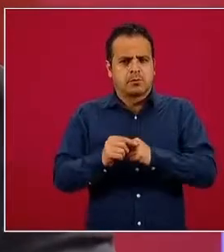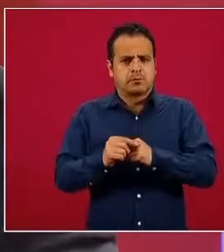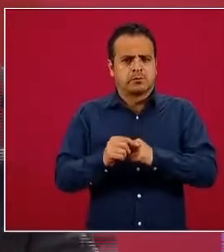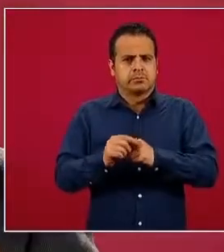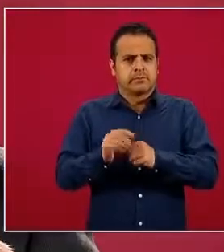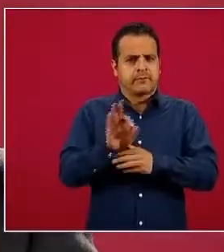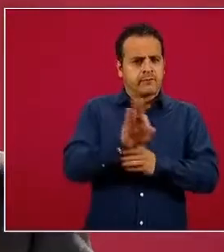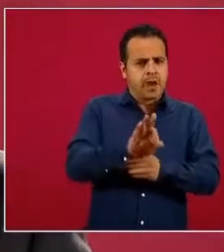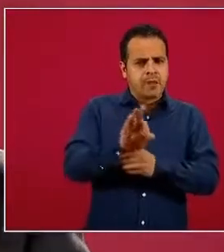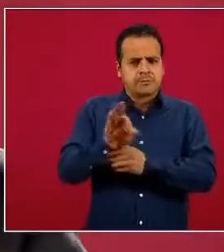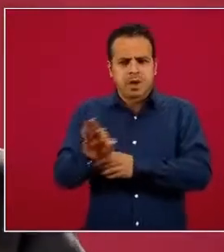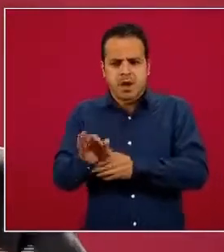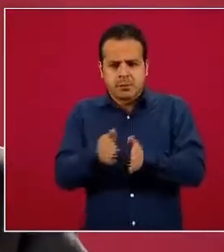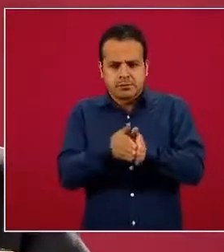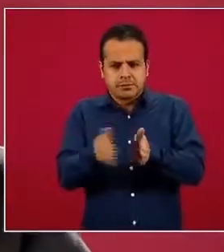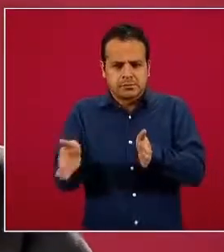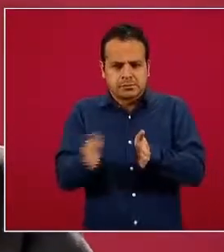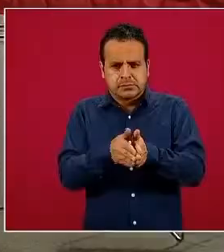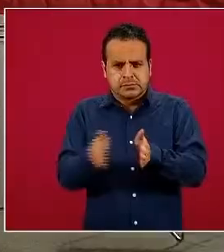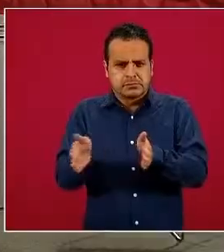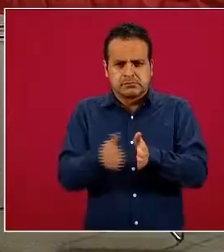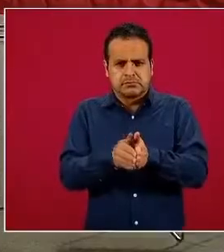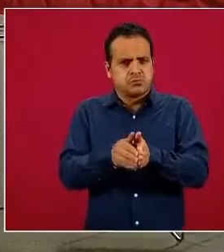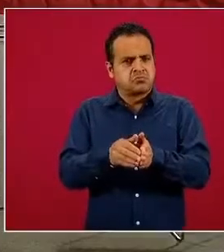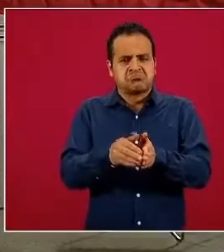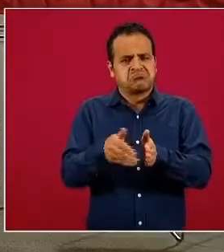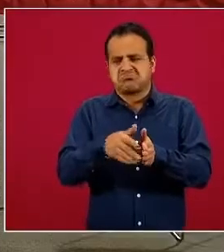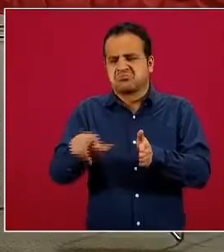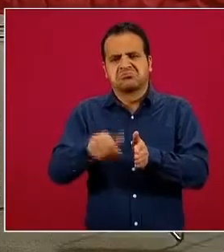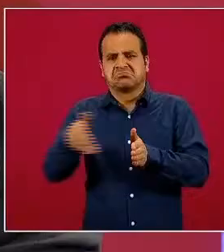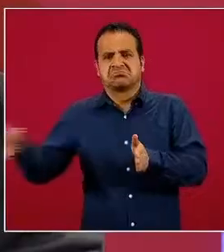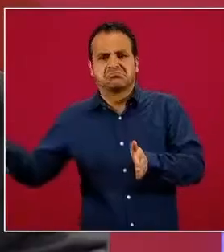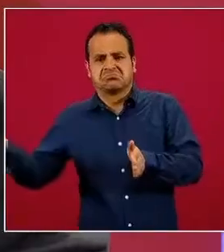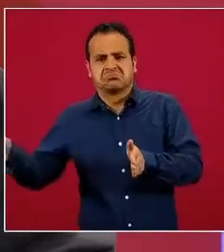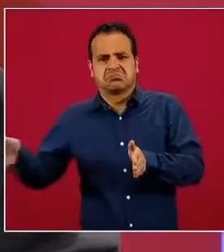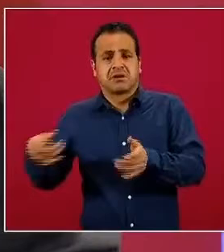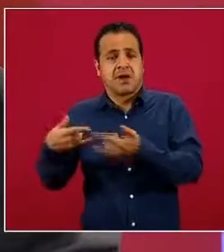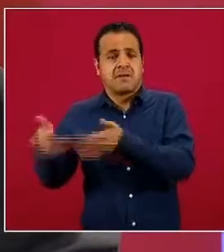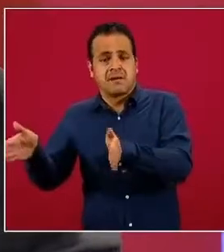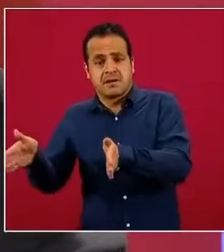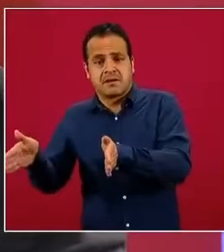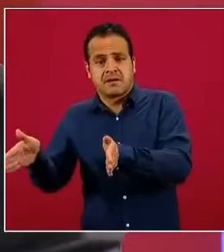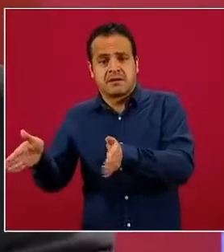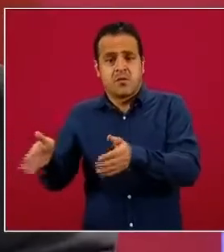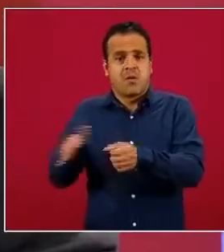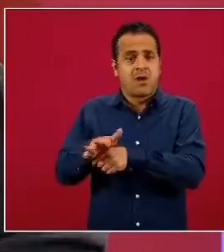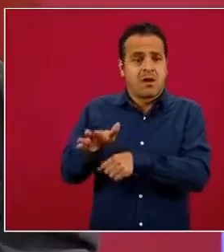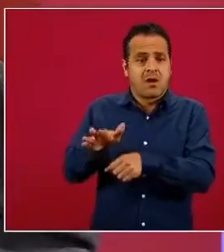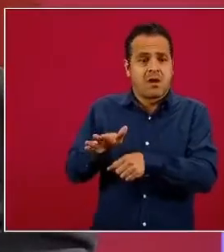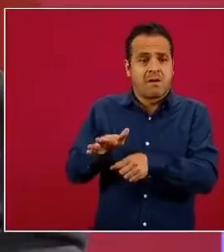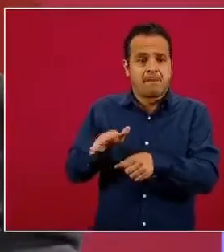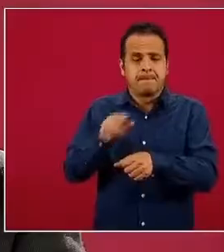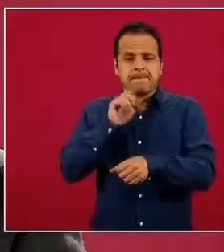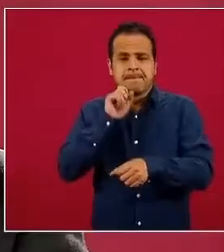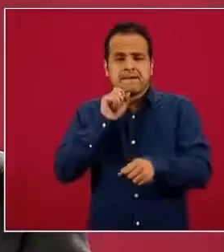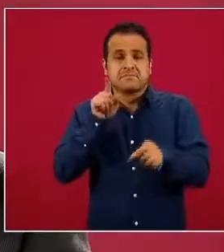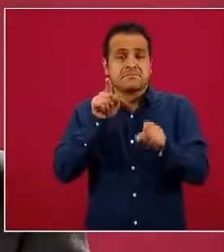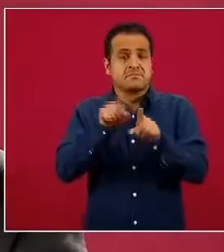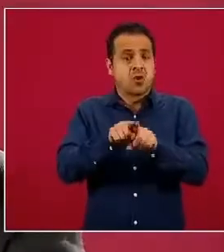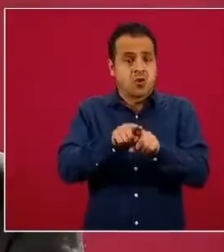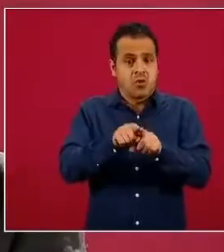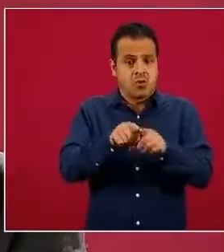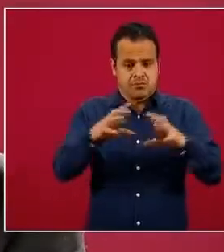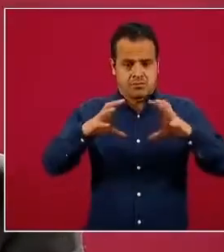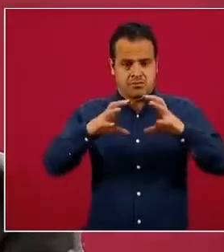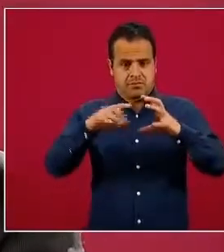y empezará a presentarse de manera más o menos simultánea entre los países de un mismo hemisferio,